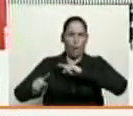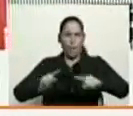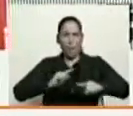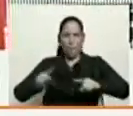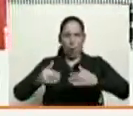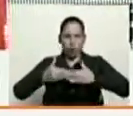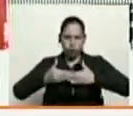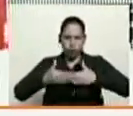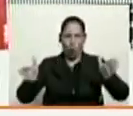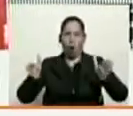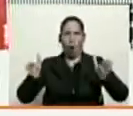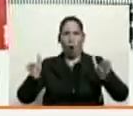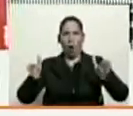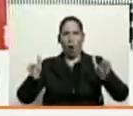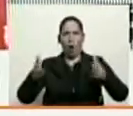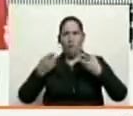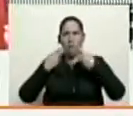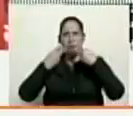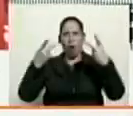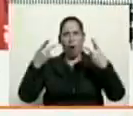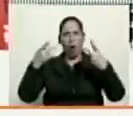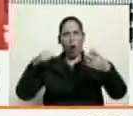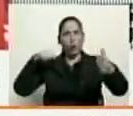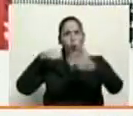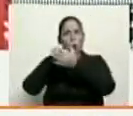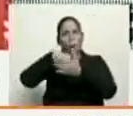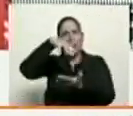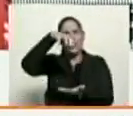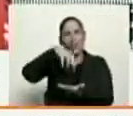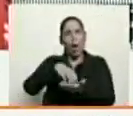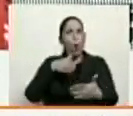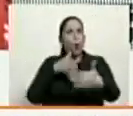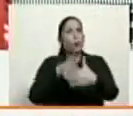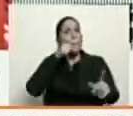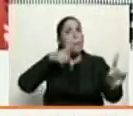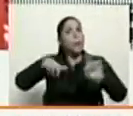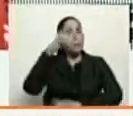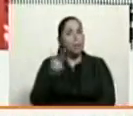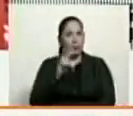abierta y notoriamente un golpe de Estado contra el pueblo de Venezuela.